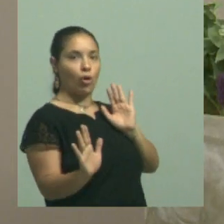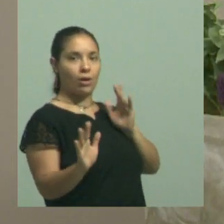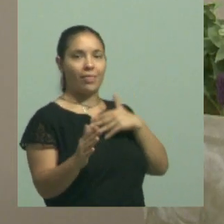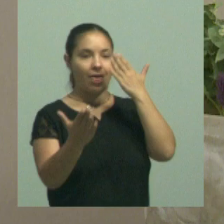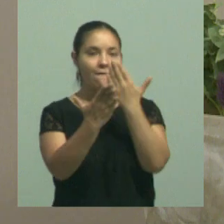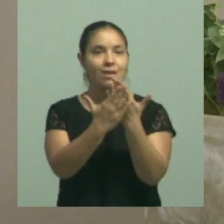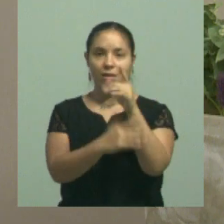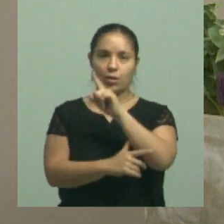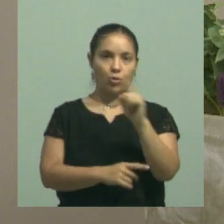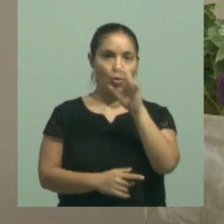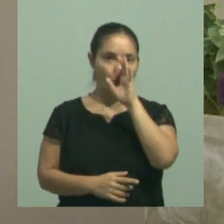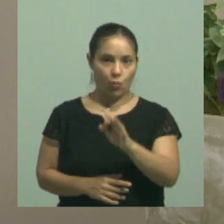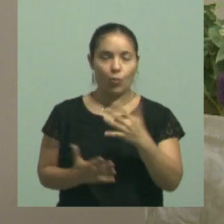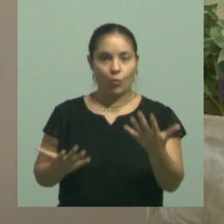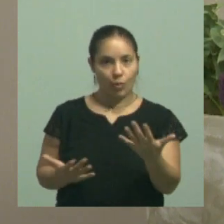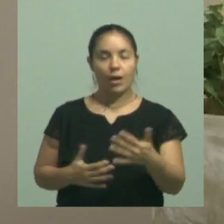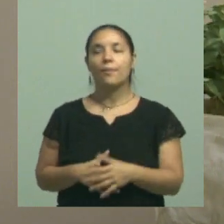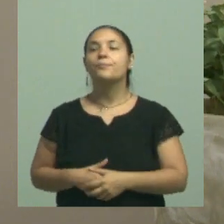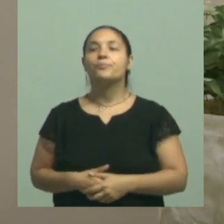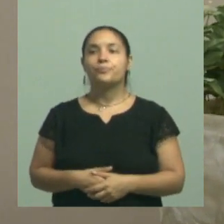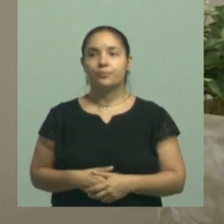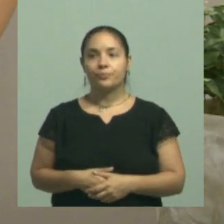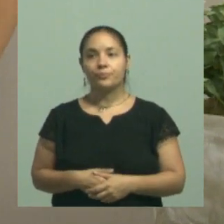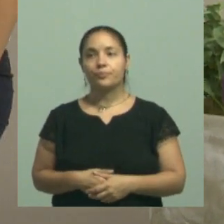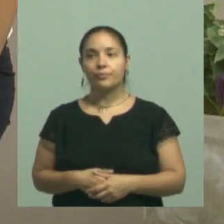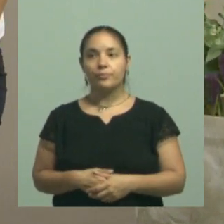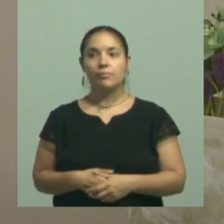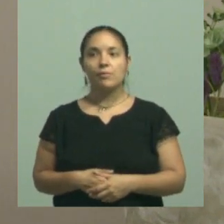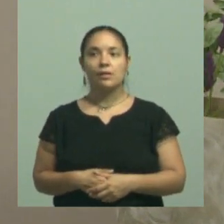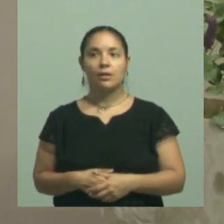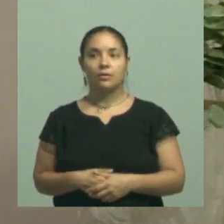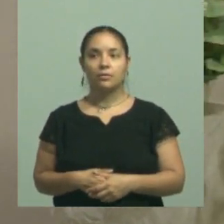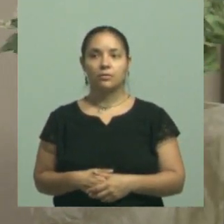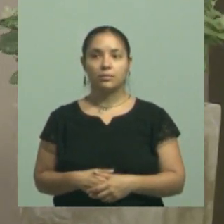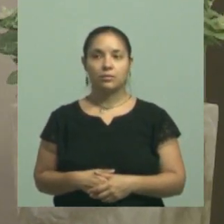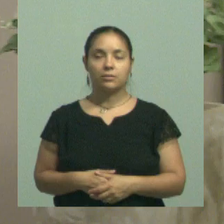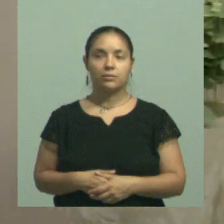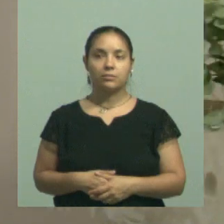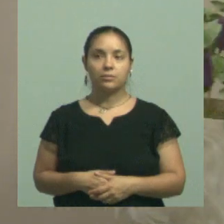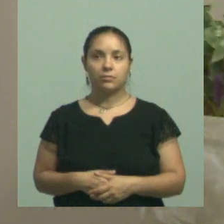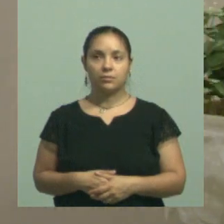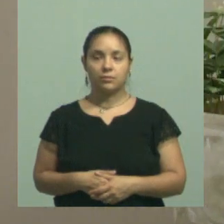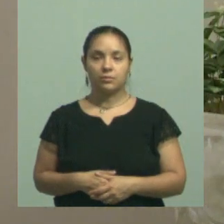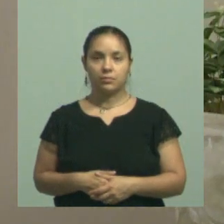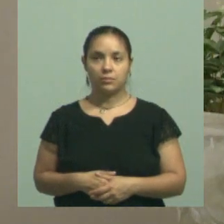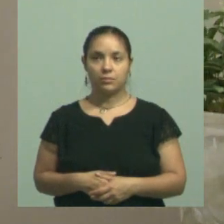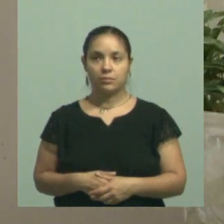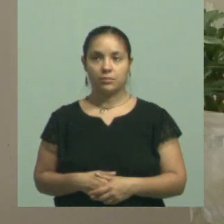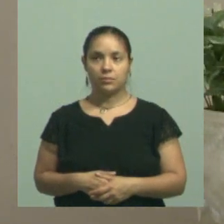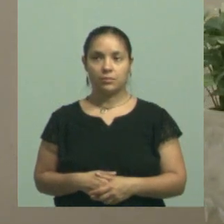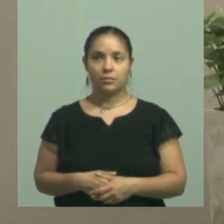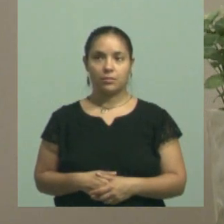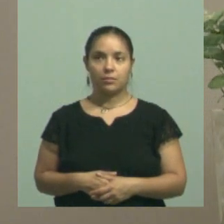De ataque. Por eso ya esto es más avanzado porque lo que yo hago es... Tomo el brazo desde allá y lo giro. Claro. Siempre